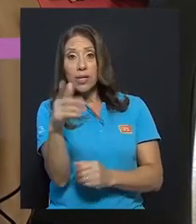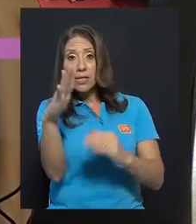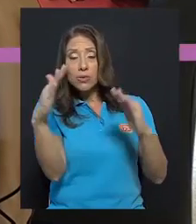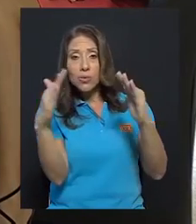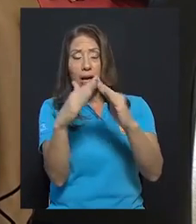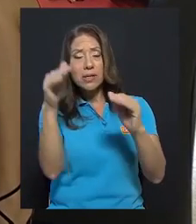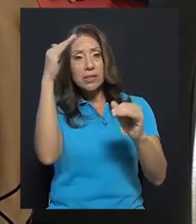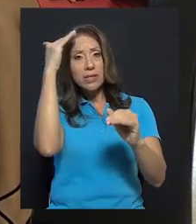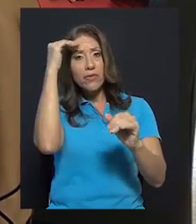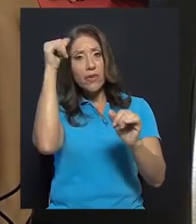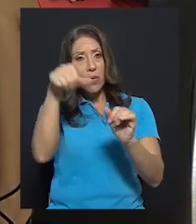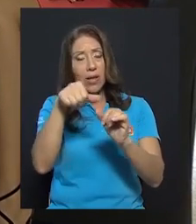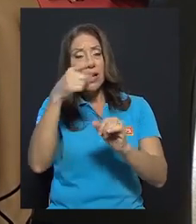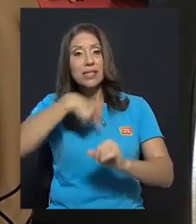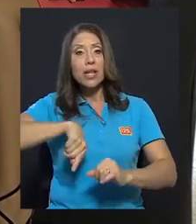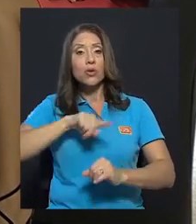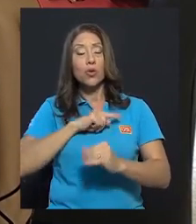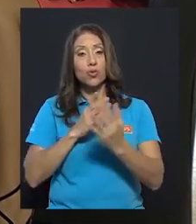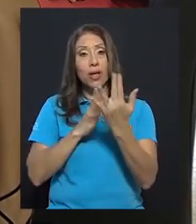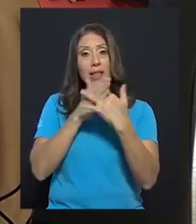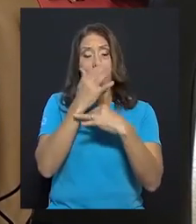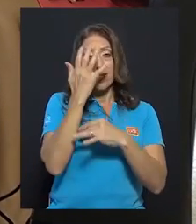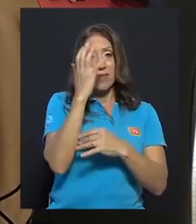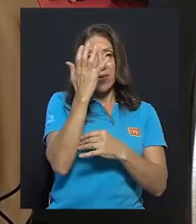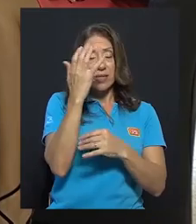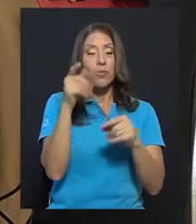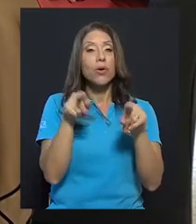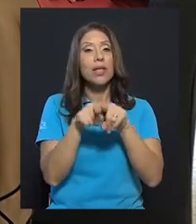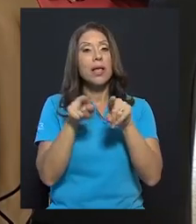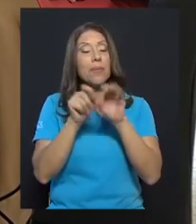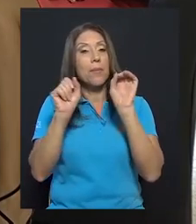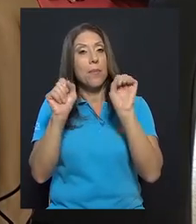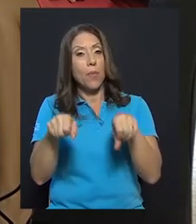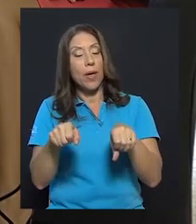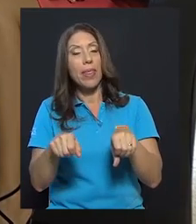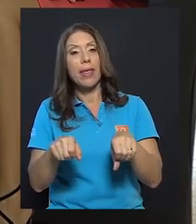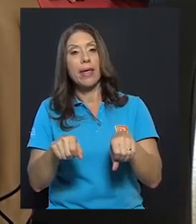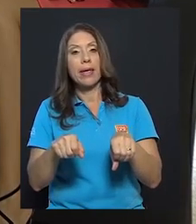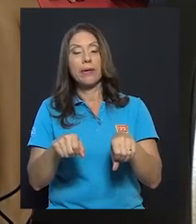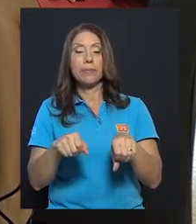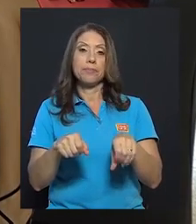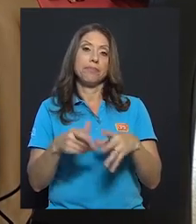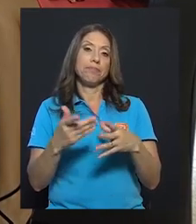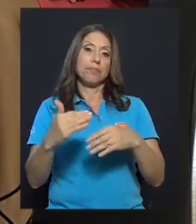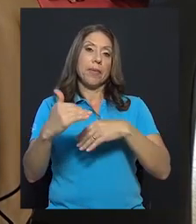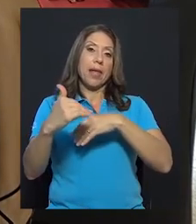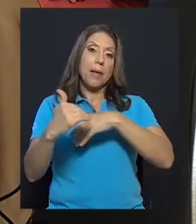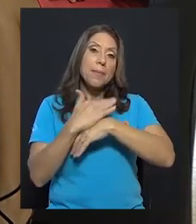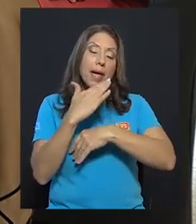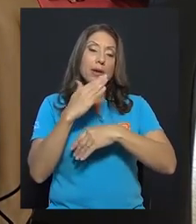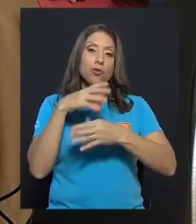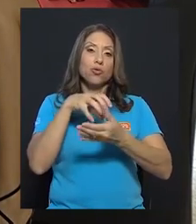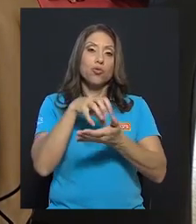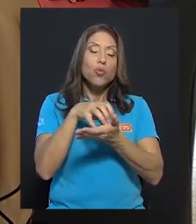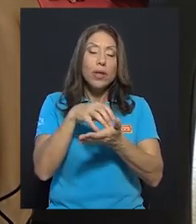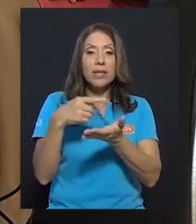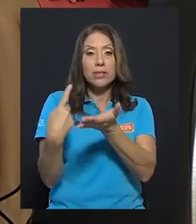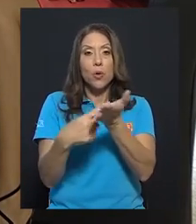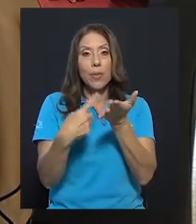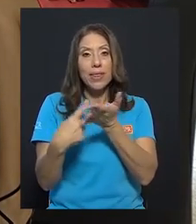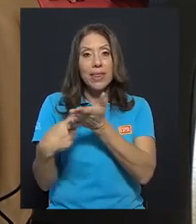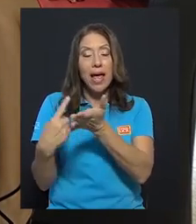allá en sus hogares, recordarles que estamos en Facebook y además de eso pueden hacernos sus dudas, hacer llegar sus